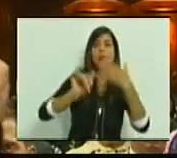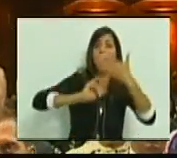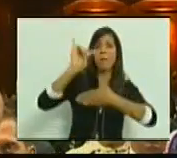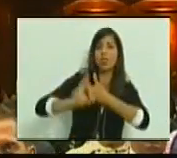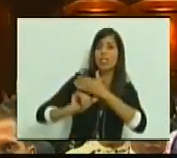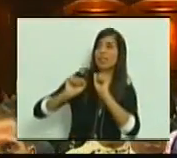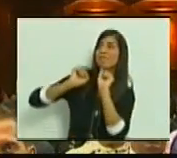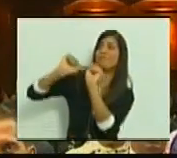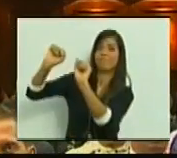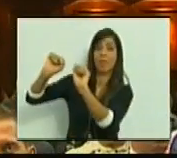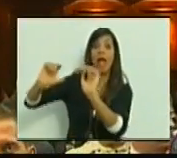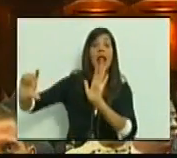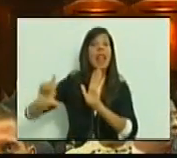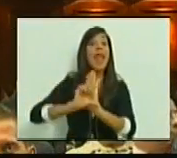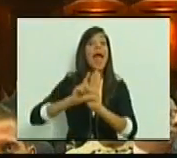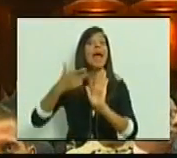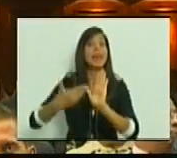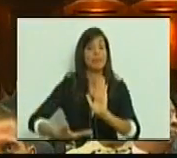esta ley